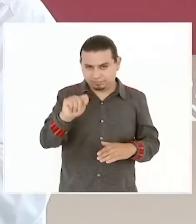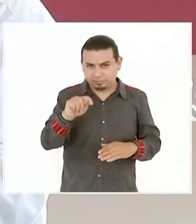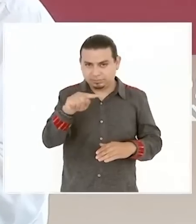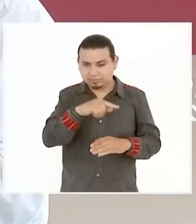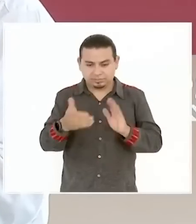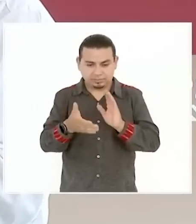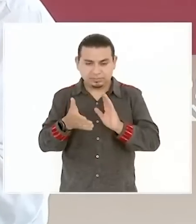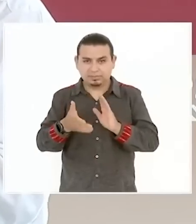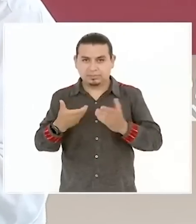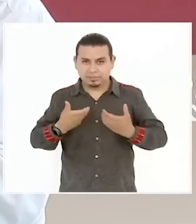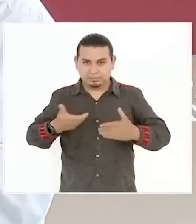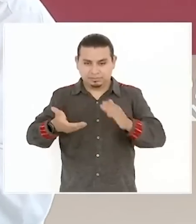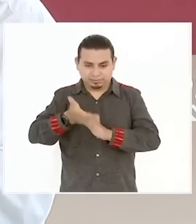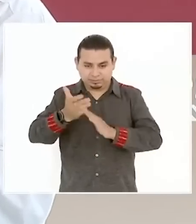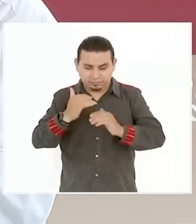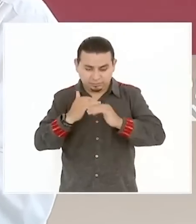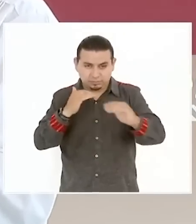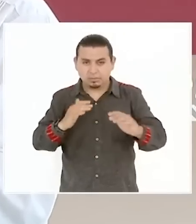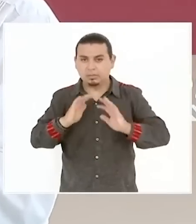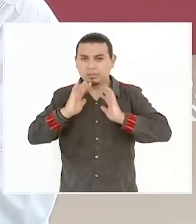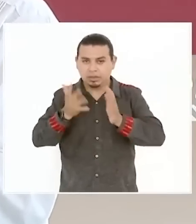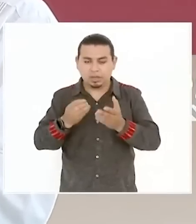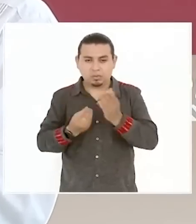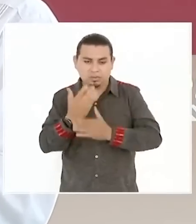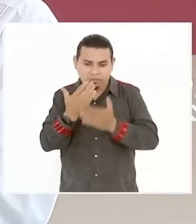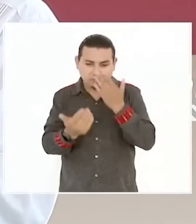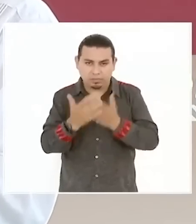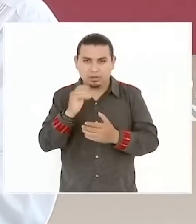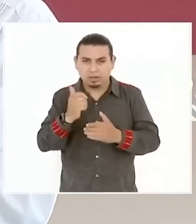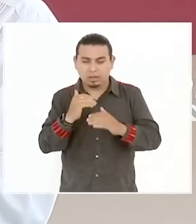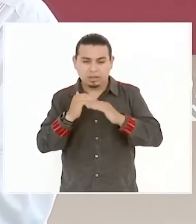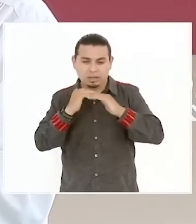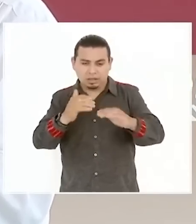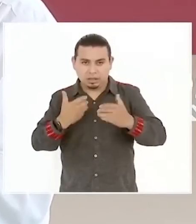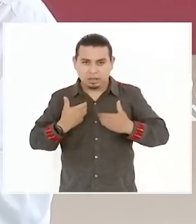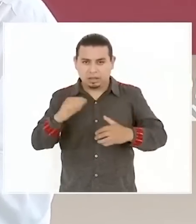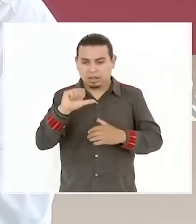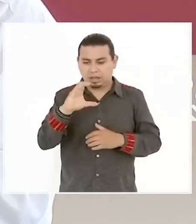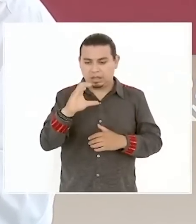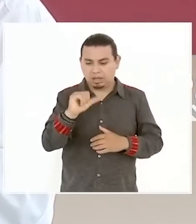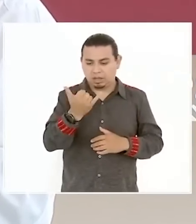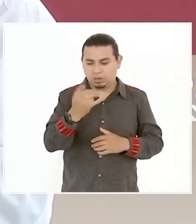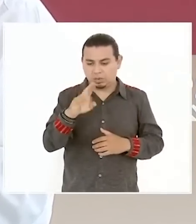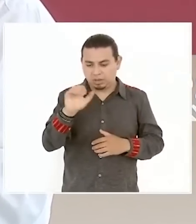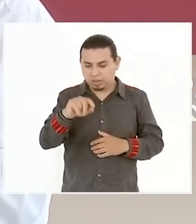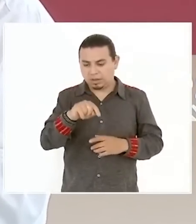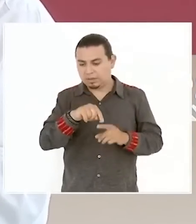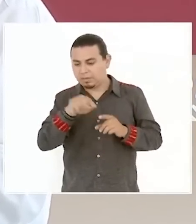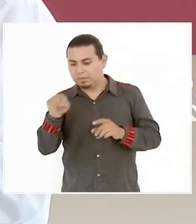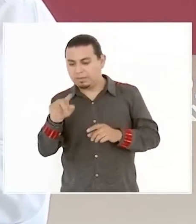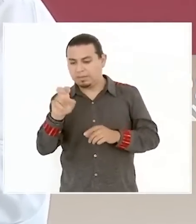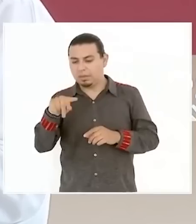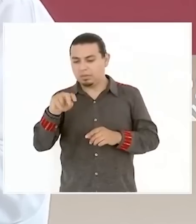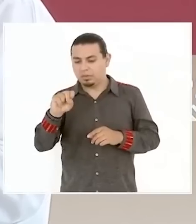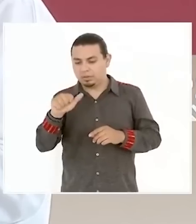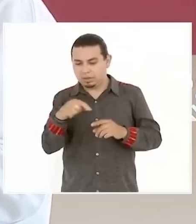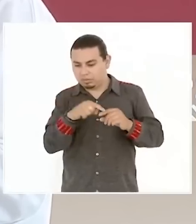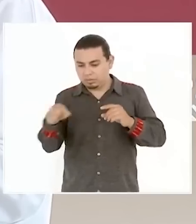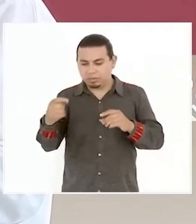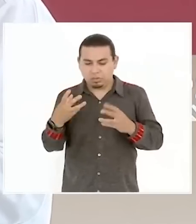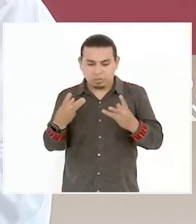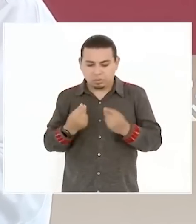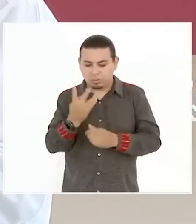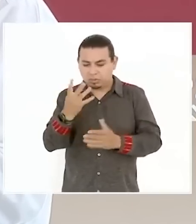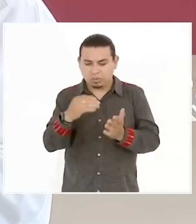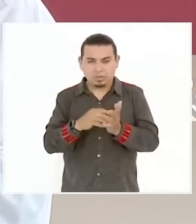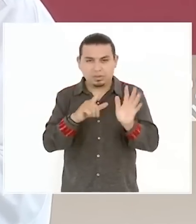Infraestructura y Transportes, se realiza la modernización de la carretera a Cayuca en La Ventosa con una inversión de más de 4